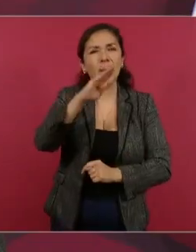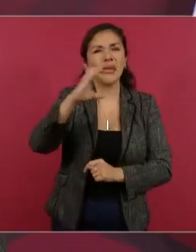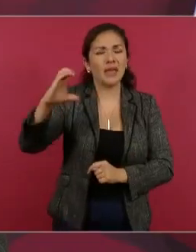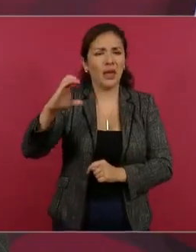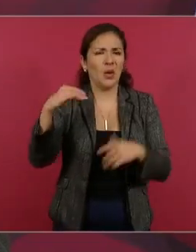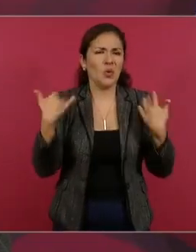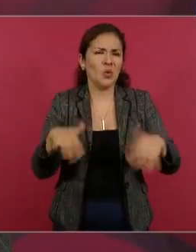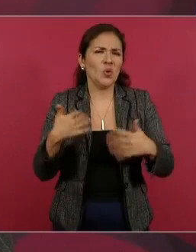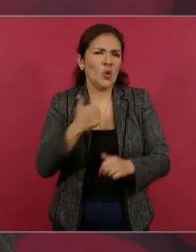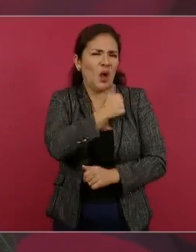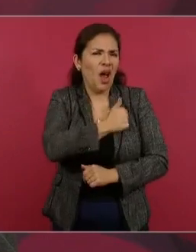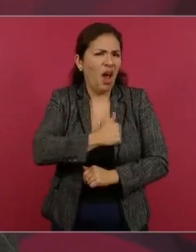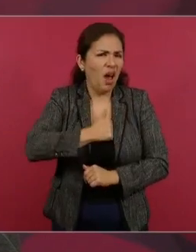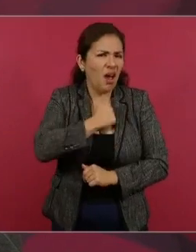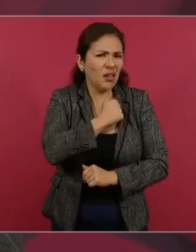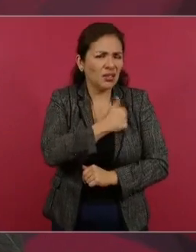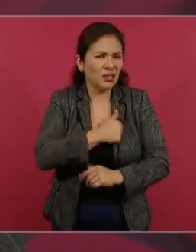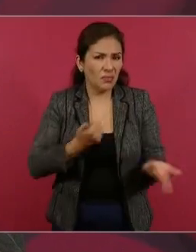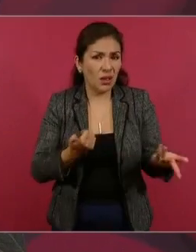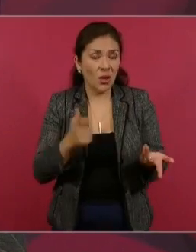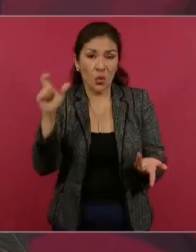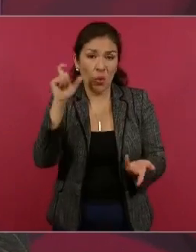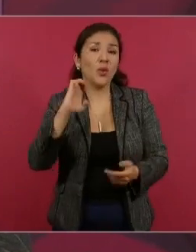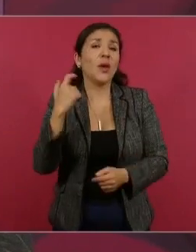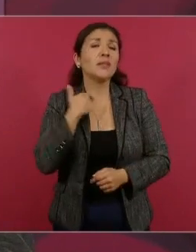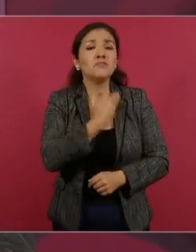Hubo línea cuando Calderón,